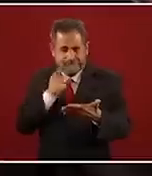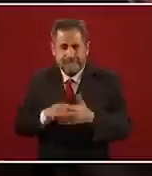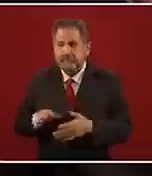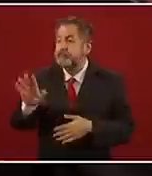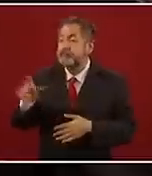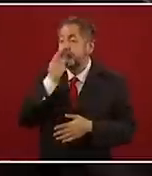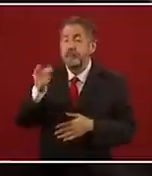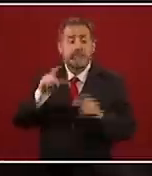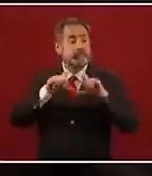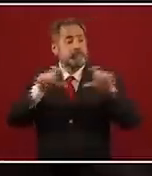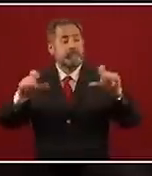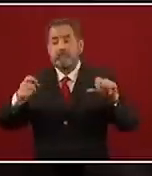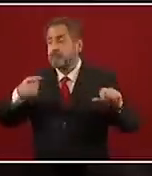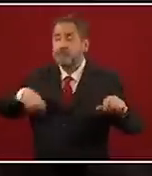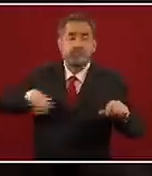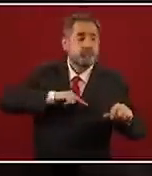Nosotros